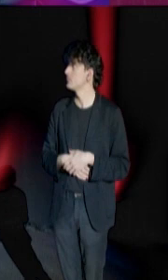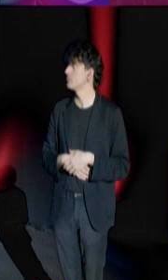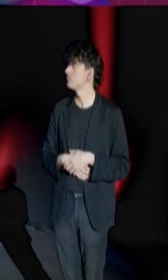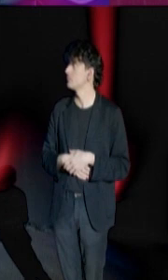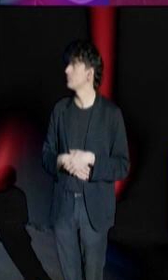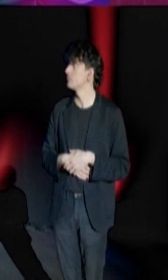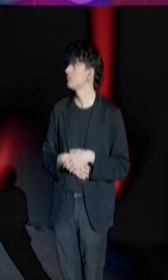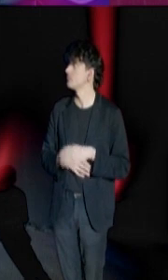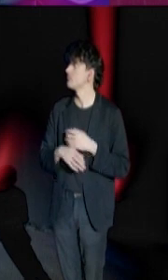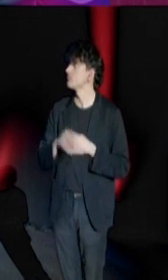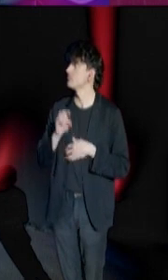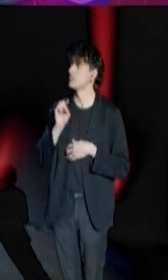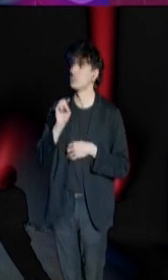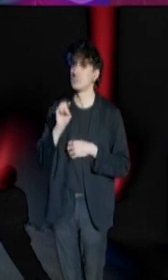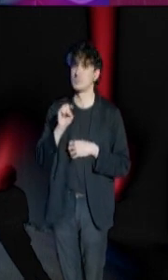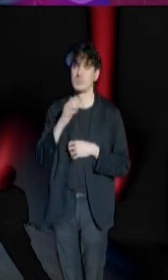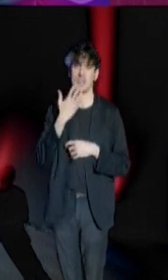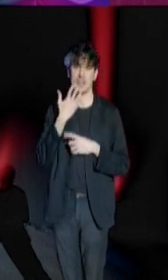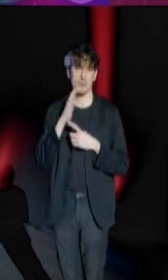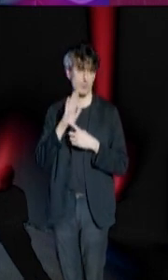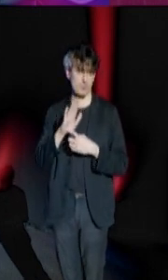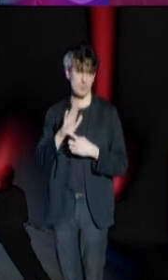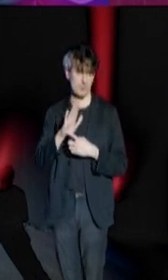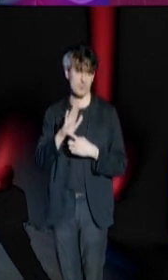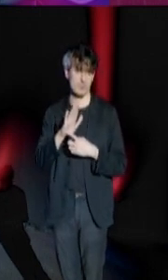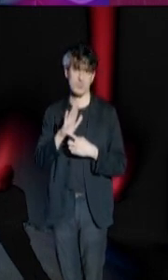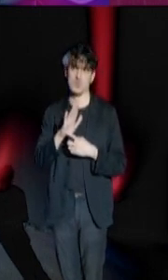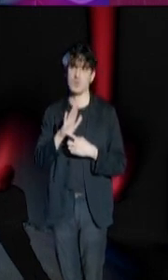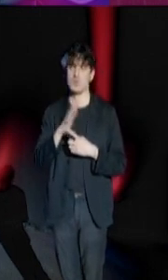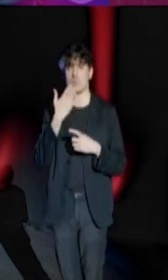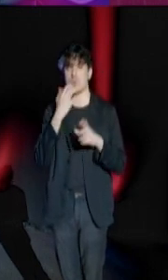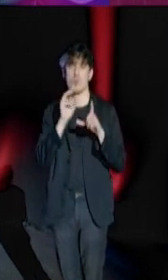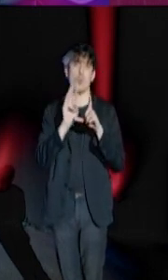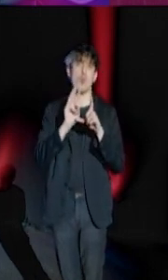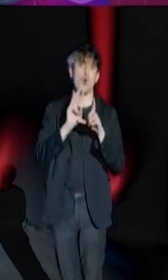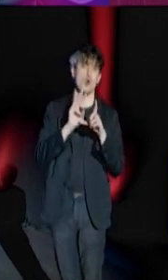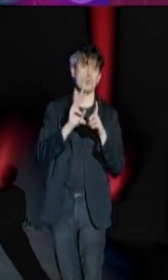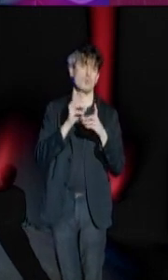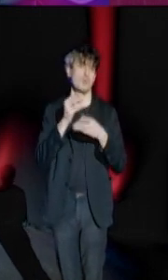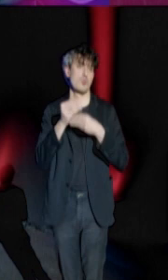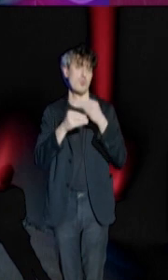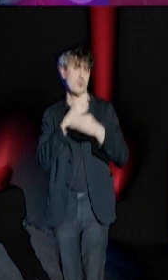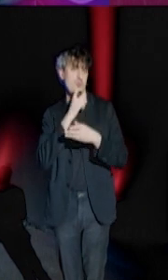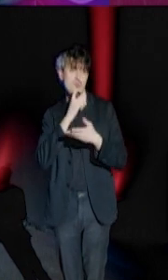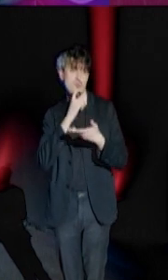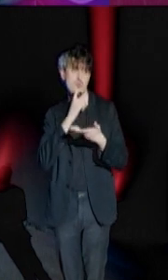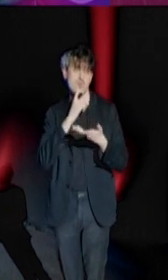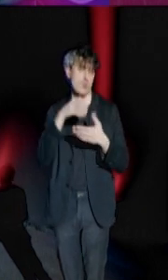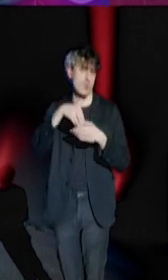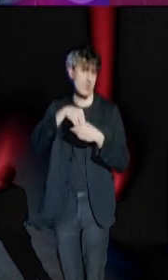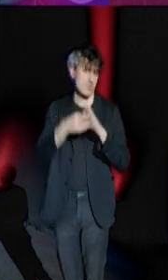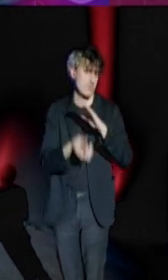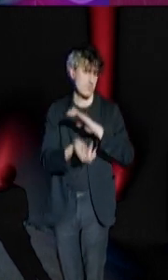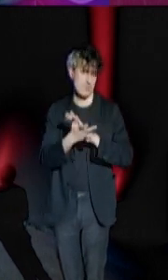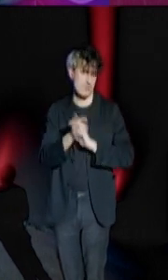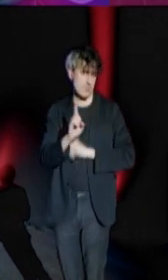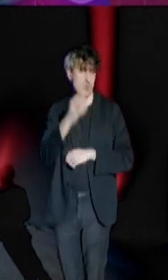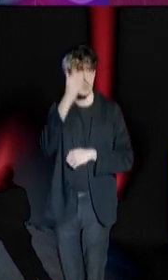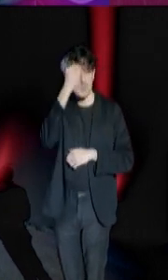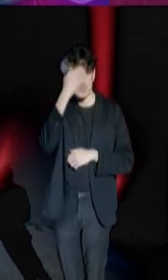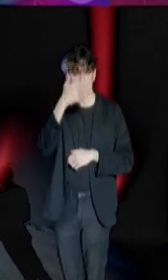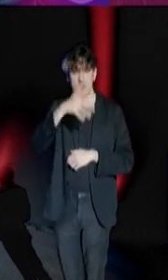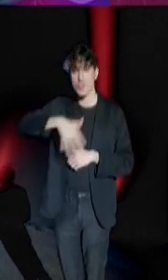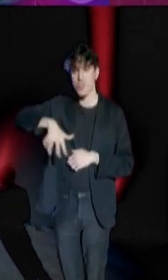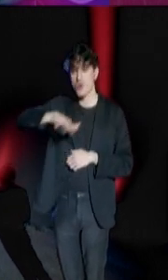después y aquí no os pongo ejemplos porque sería trivial enseñaros Word Y cómo genero contenido pero sí pensad en esto la zona en la que te